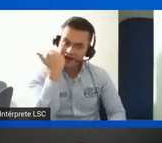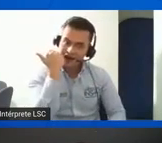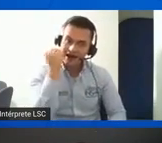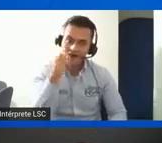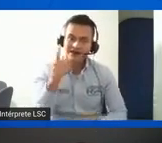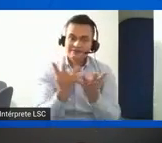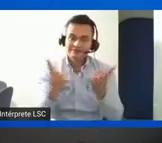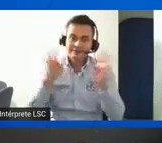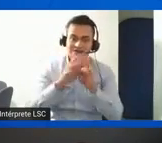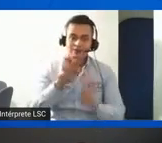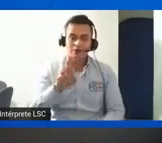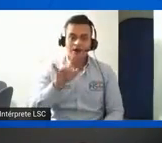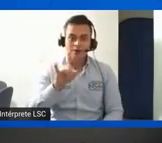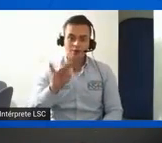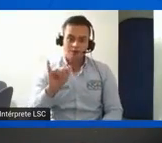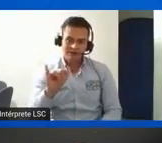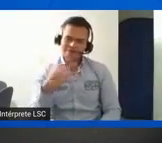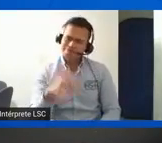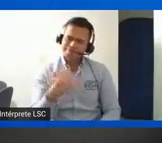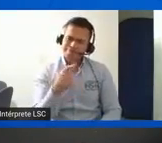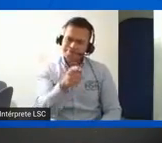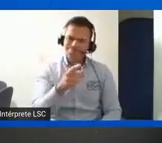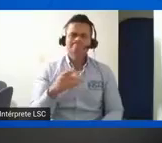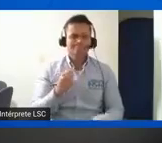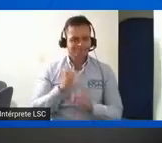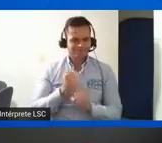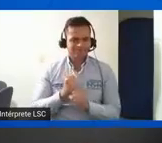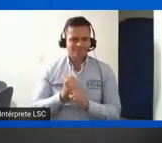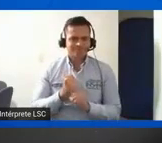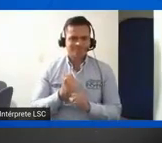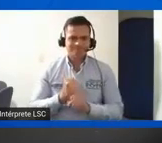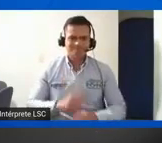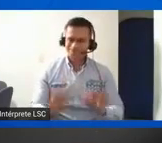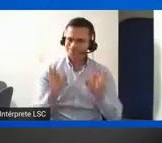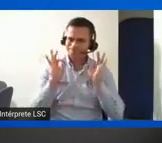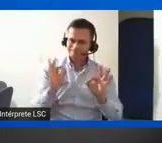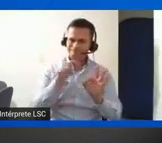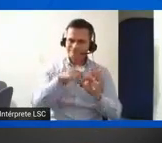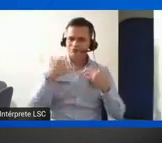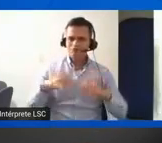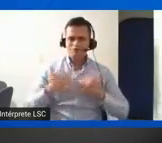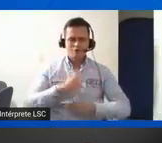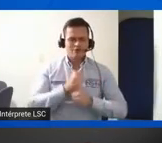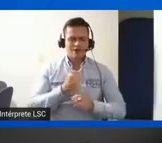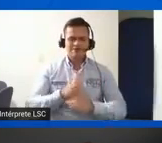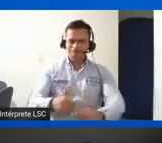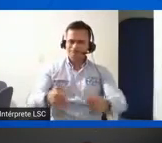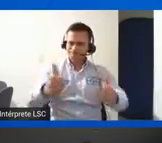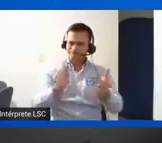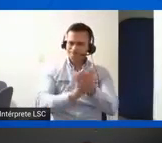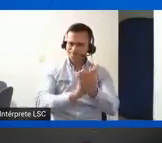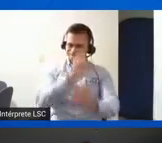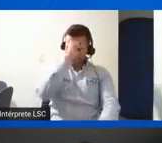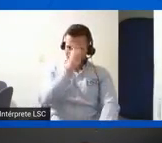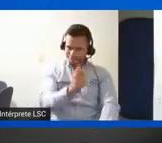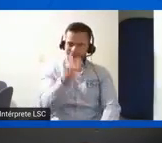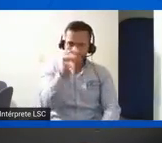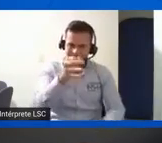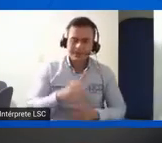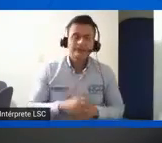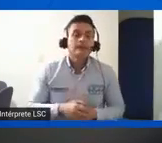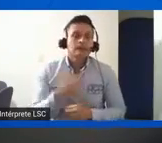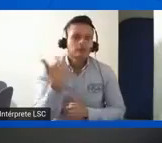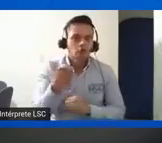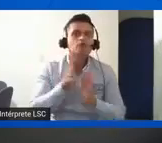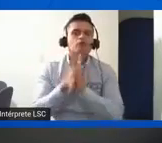la senadora Ruby, que además hizo una labor increíble y todo el tiempo ahora les voy a contar lo que